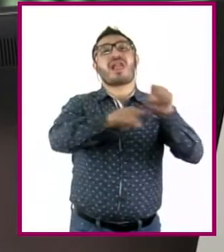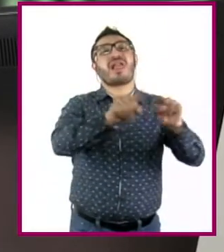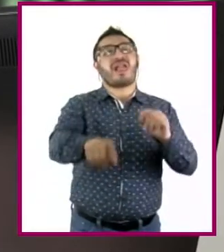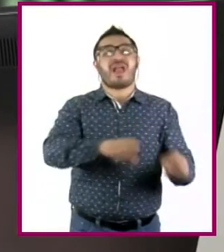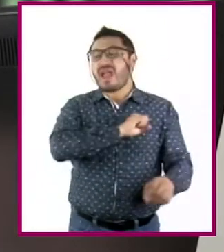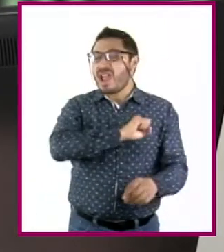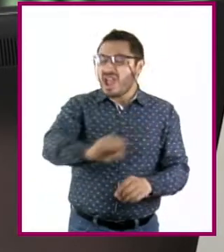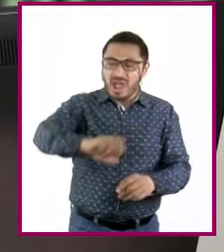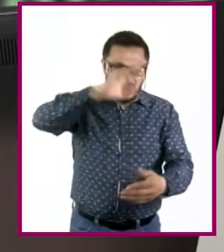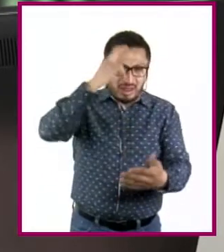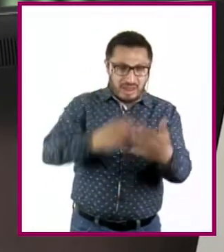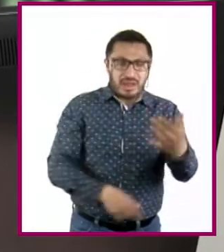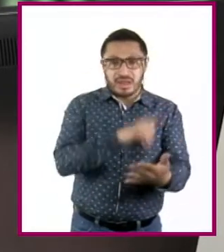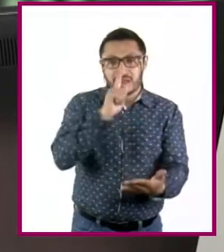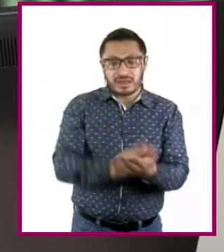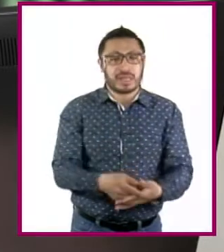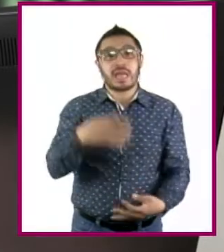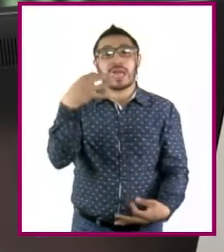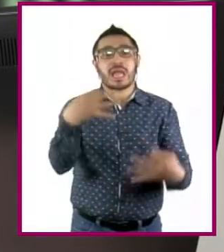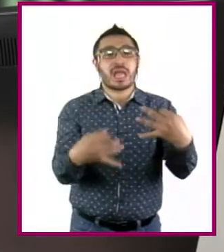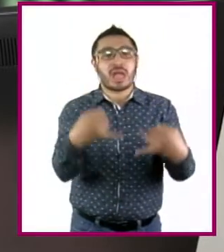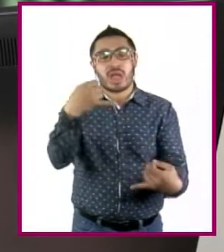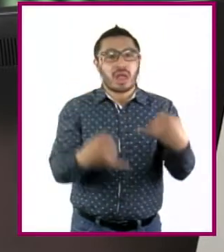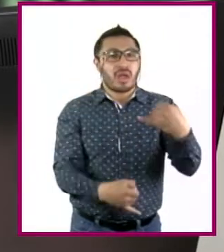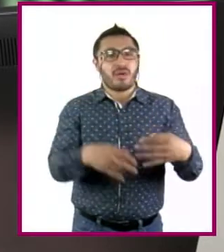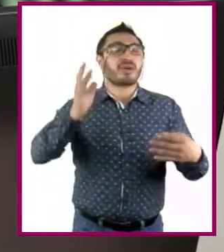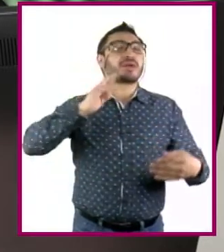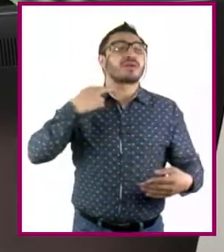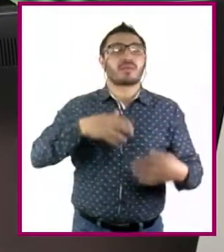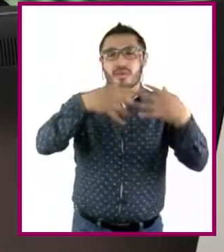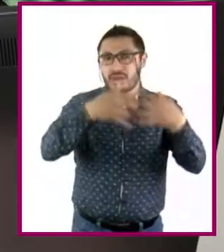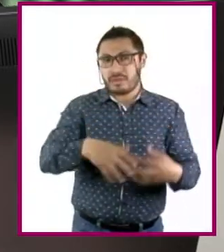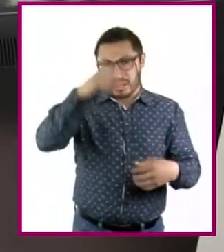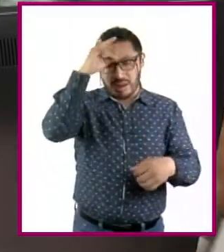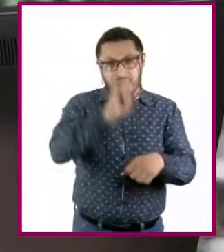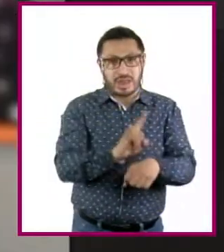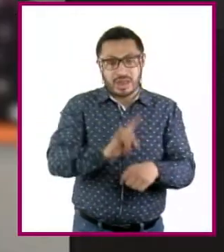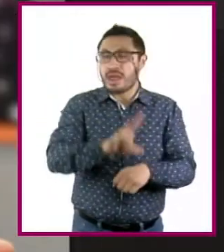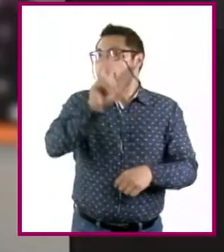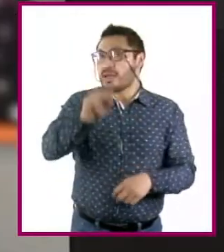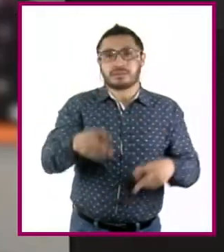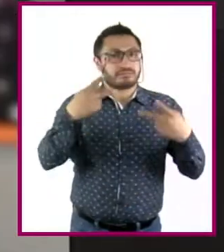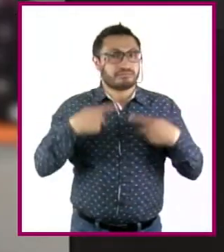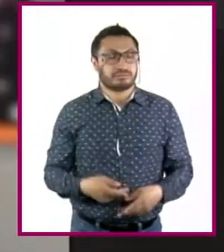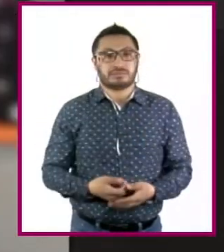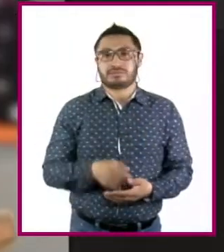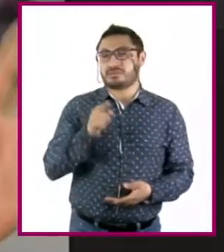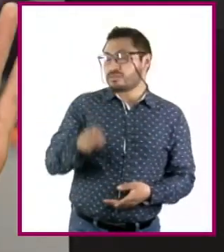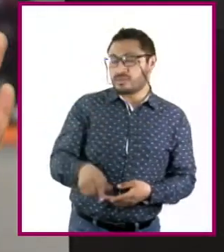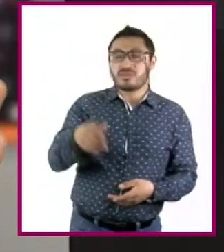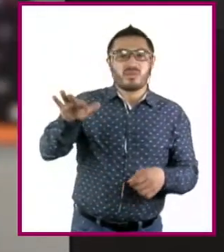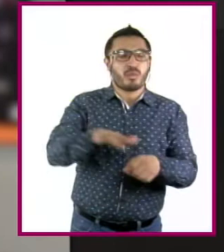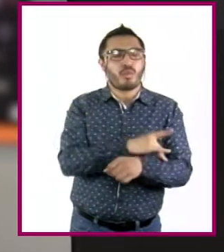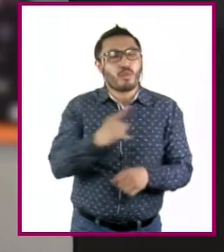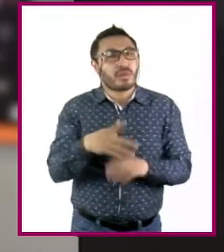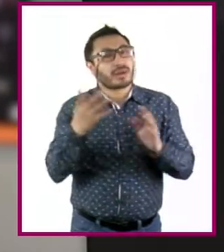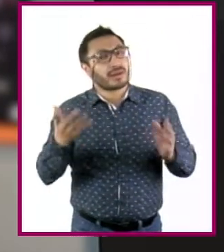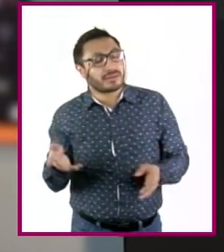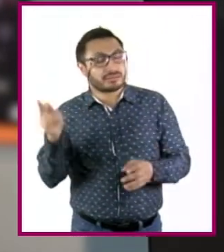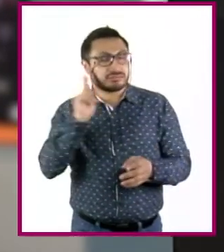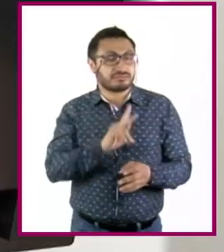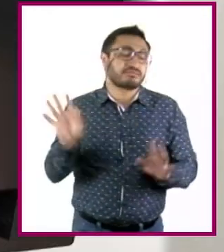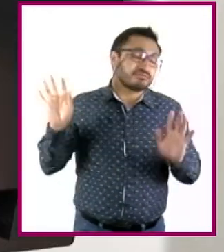los juzgan son los robots y máquinas con inteligencia artificial, en vez de seres humanos. ¿Y por qué se te ocurrió eso? Bueno, si no te